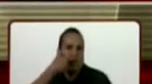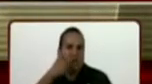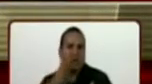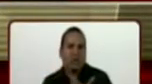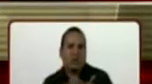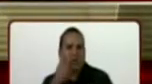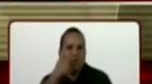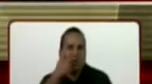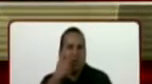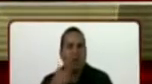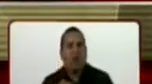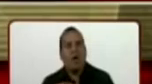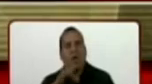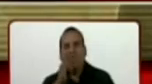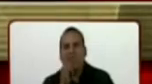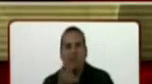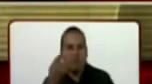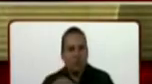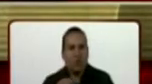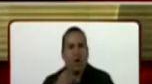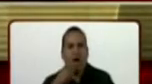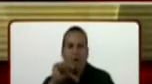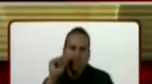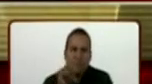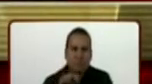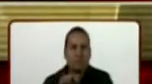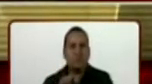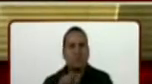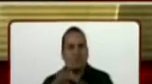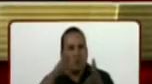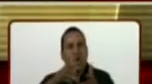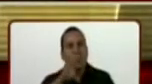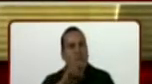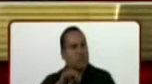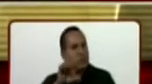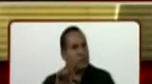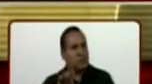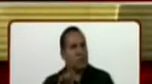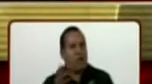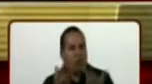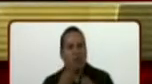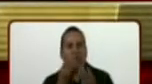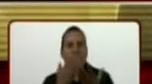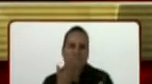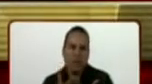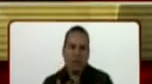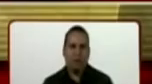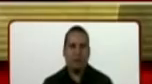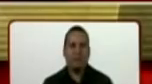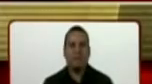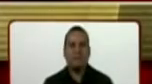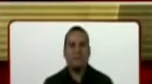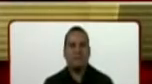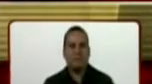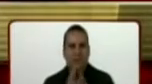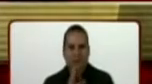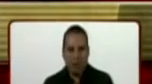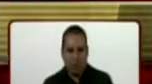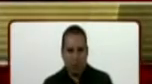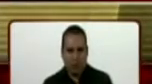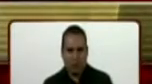de votación y de alguna manera acusaron y llamaron la atención al CNE por este caso. Muchas gracias. Sí. Bueno, comienzo con la segunda